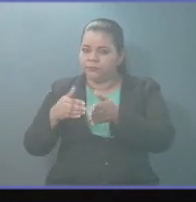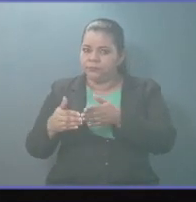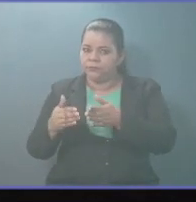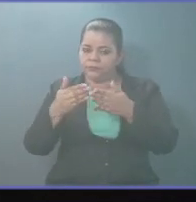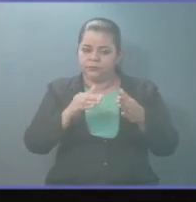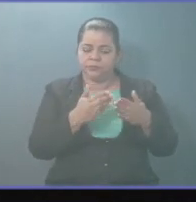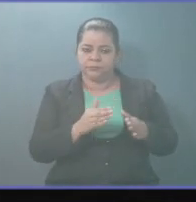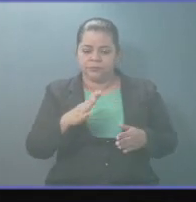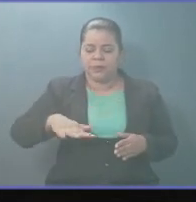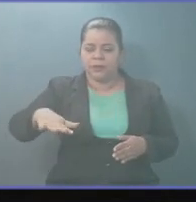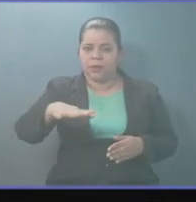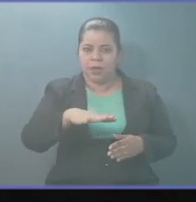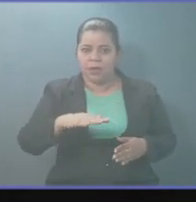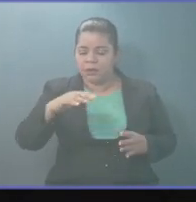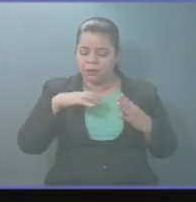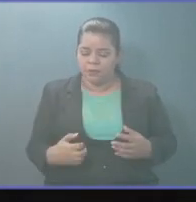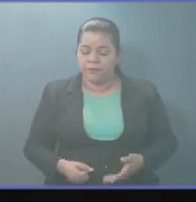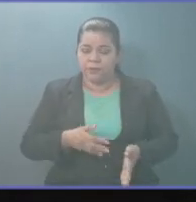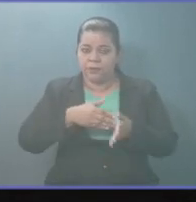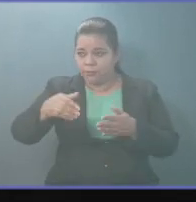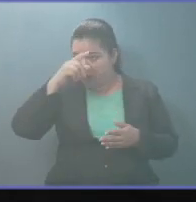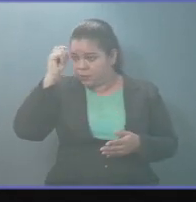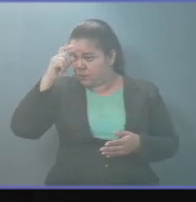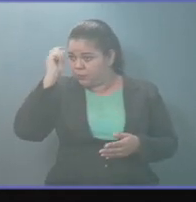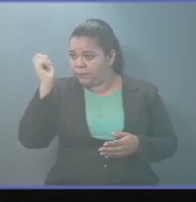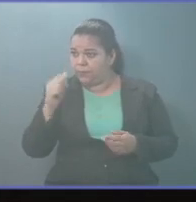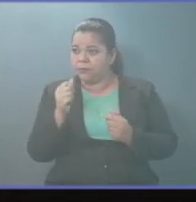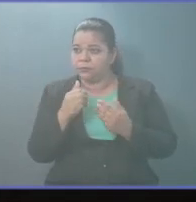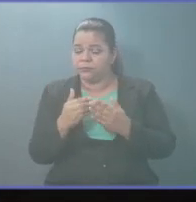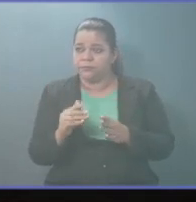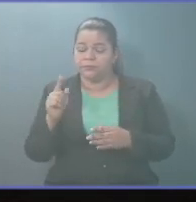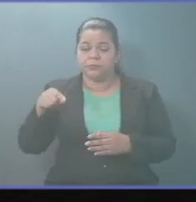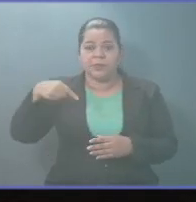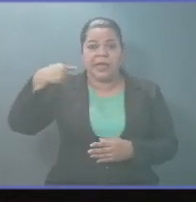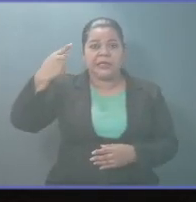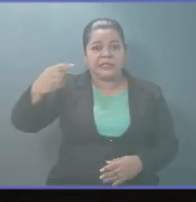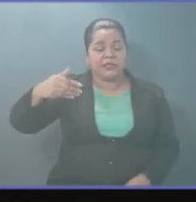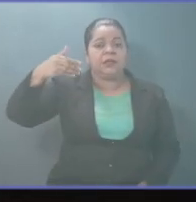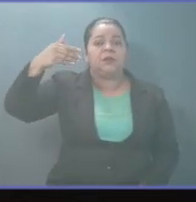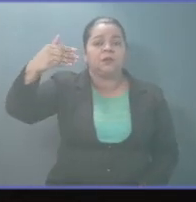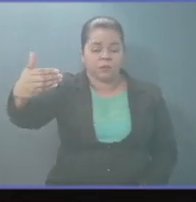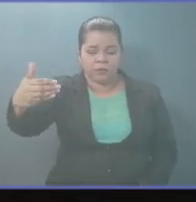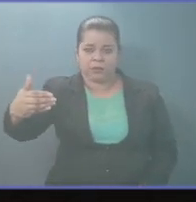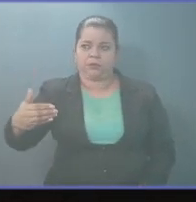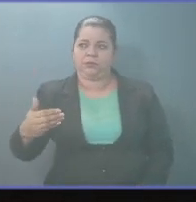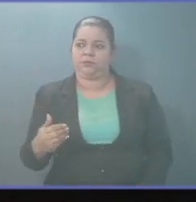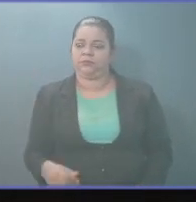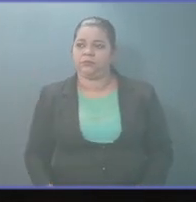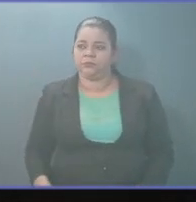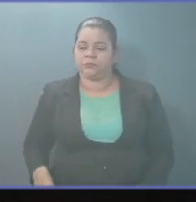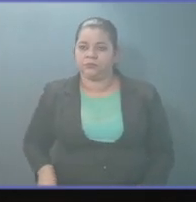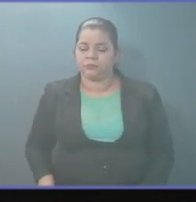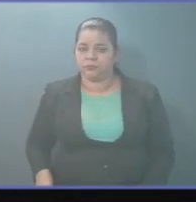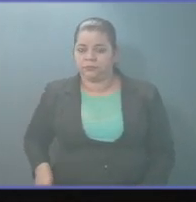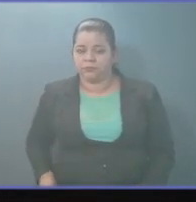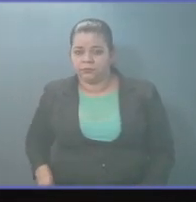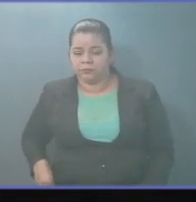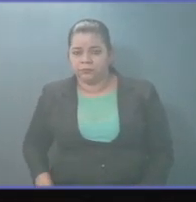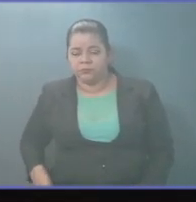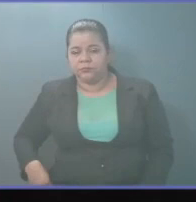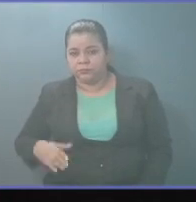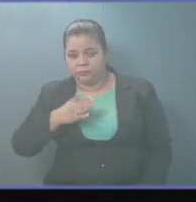los plazos iguales a 180 días. Porque no sería justo que tendríamos que esperar mucho más. Entonces